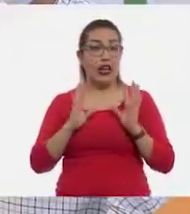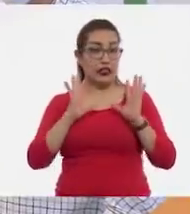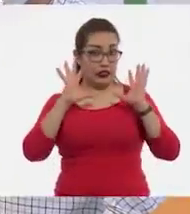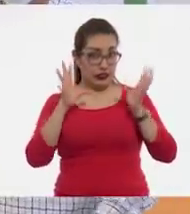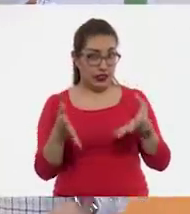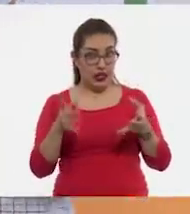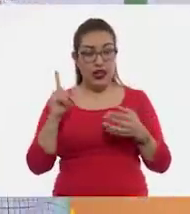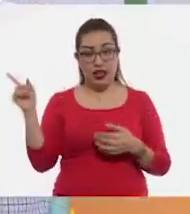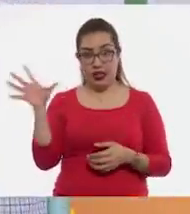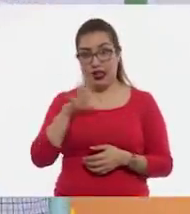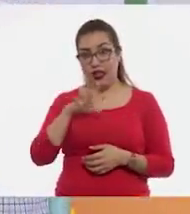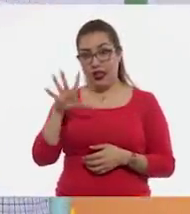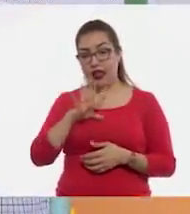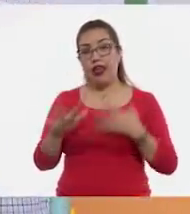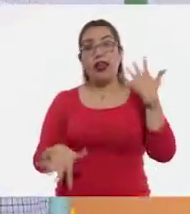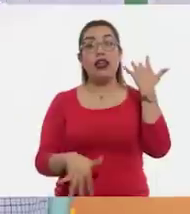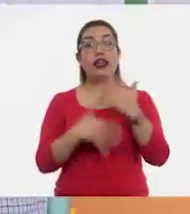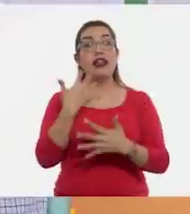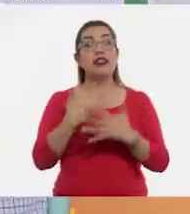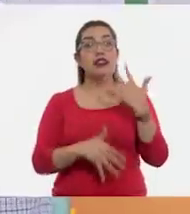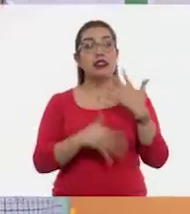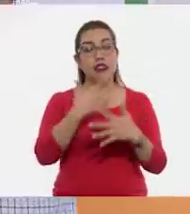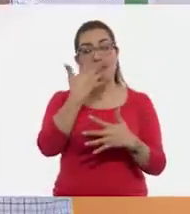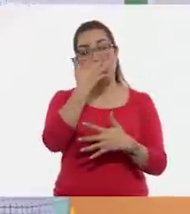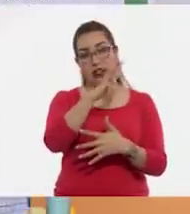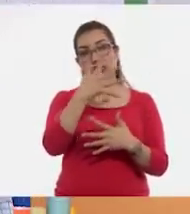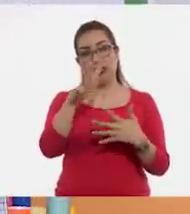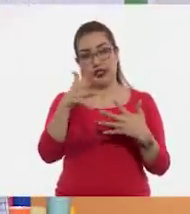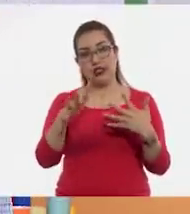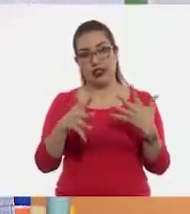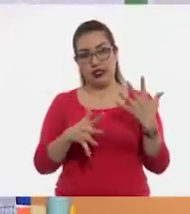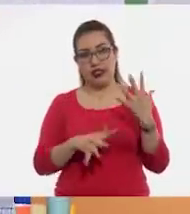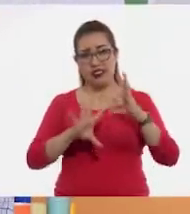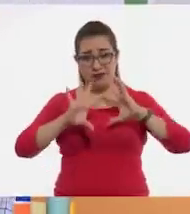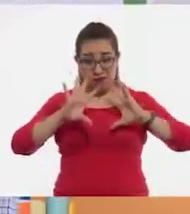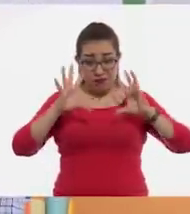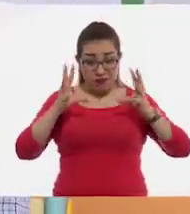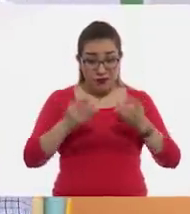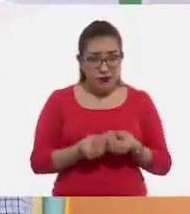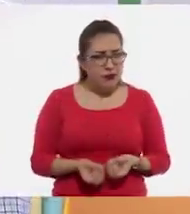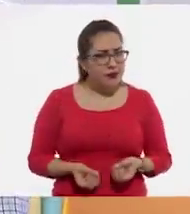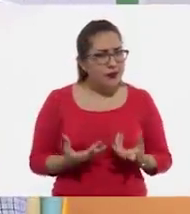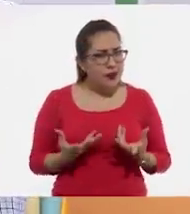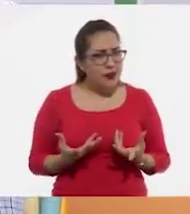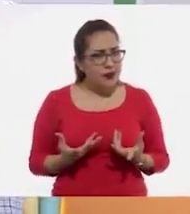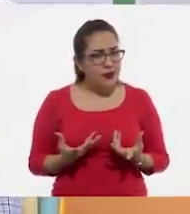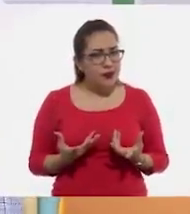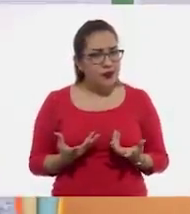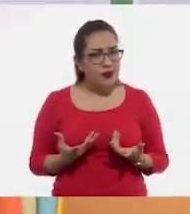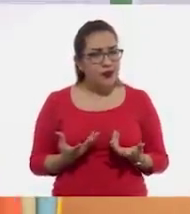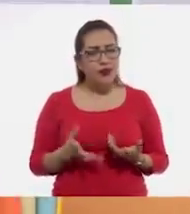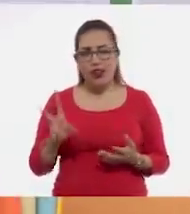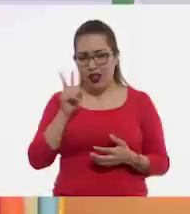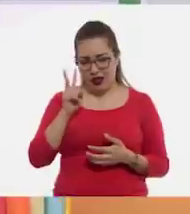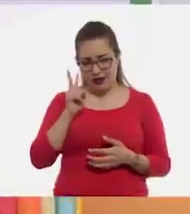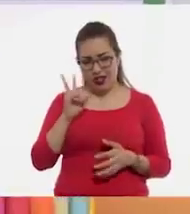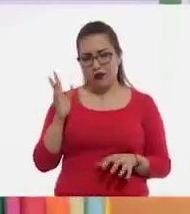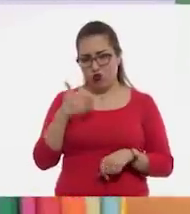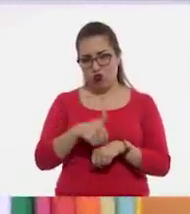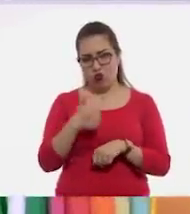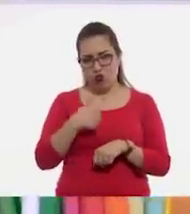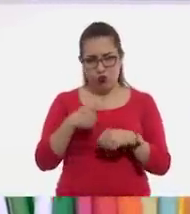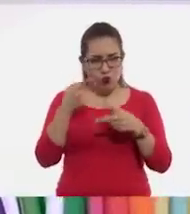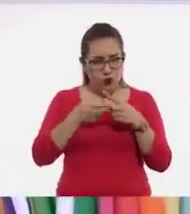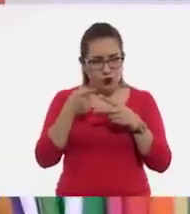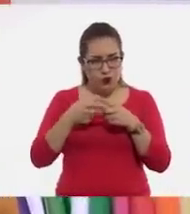entonces nuestras 15 decenas, que hacen un total de ¿cuántas? A ver, ¿las contamos? Muy bien.